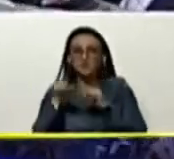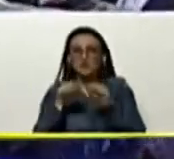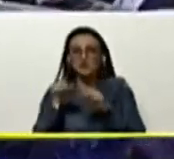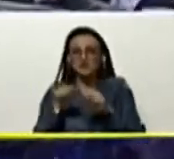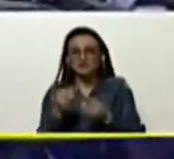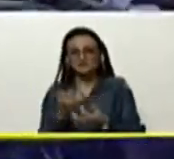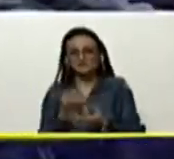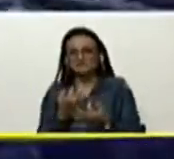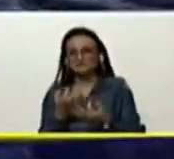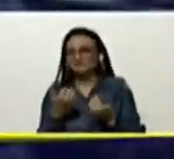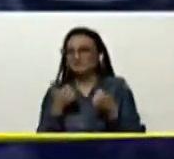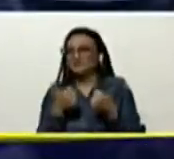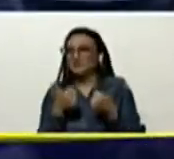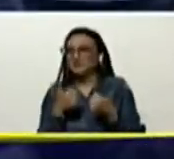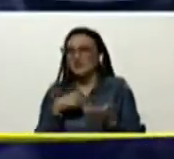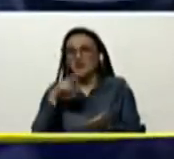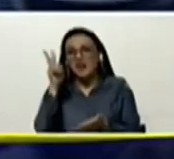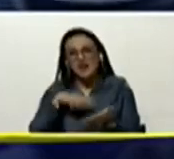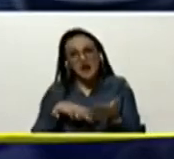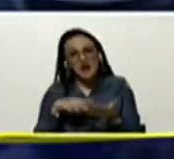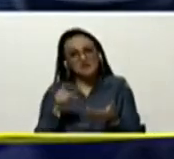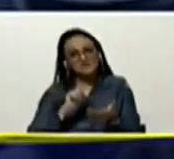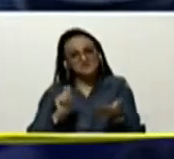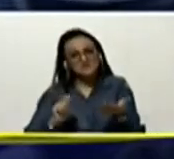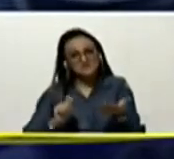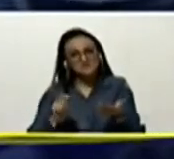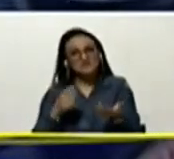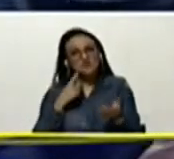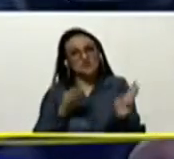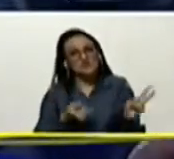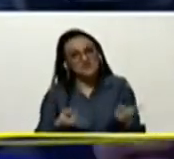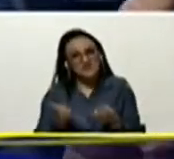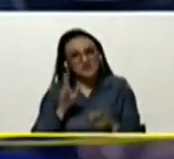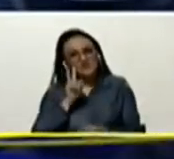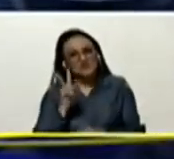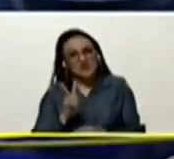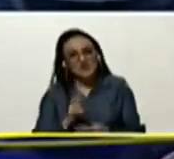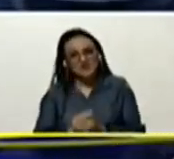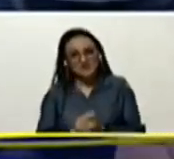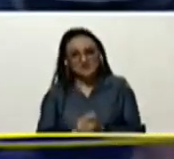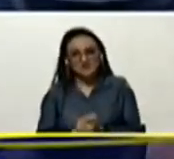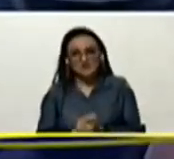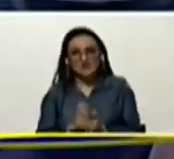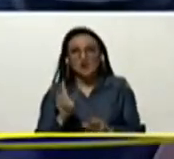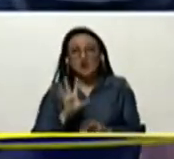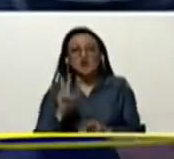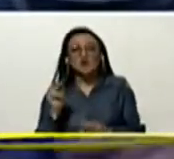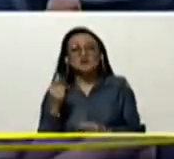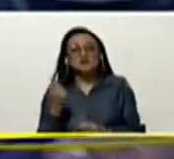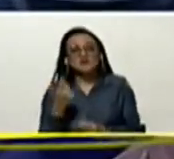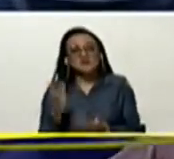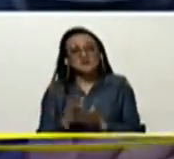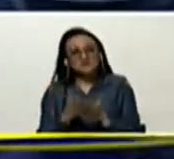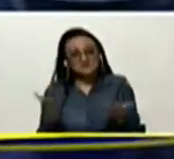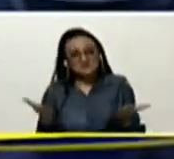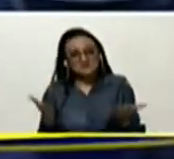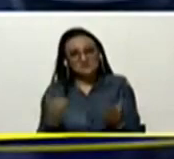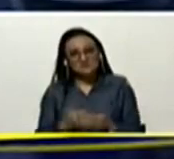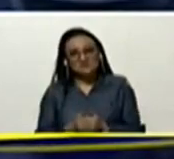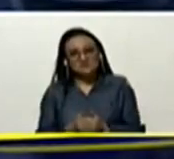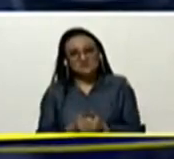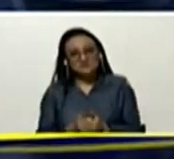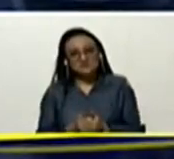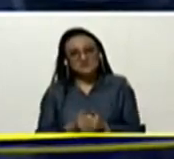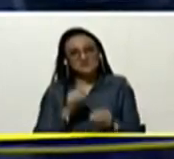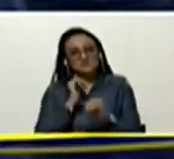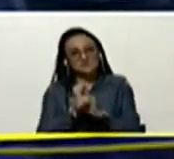es genial. Lean tal autor y los invito a verlo en digital, no solo en libro físico. Lo